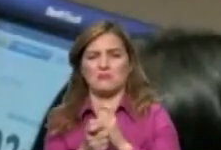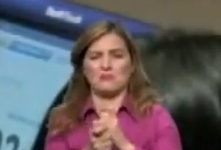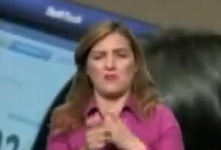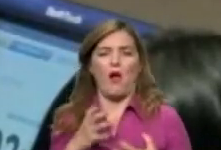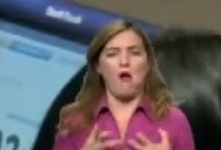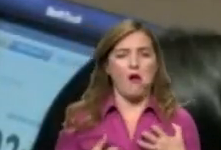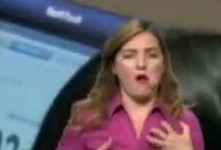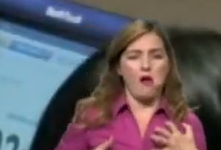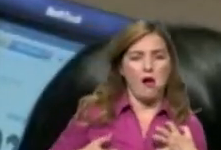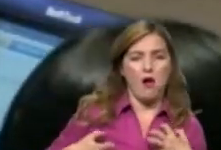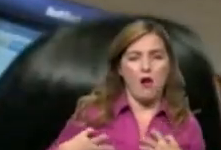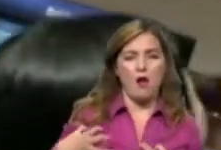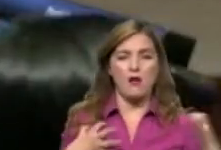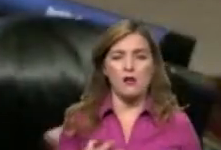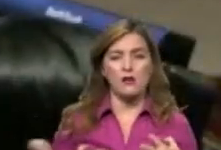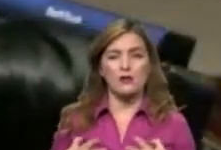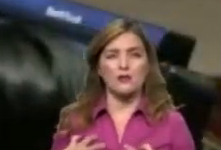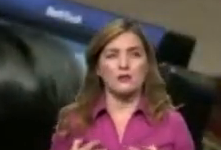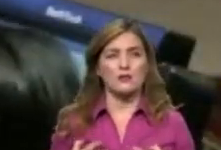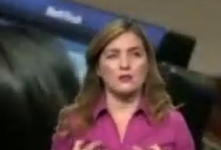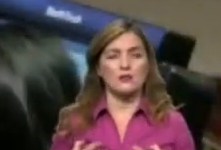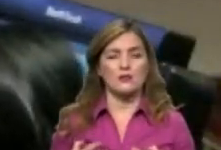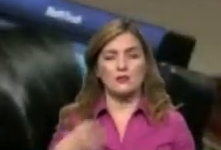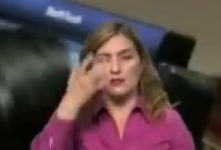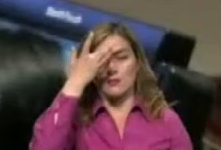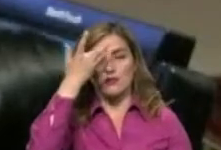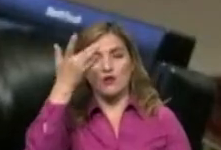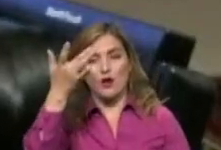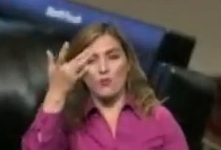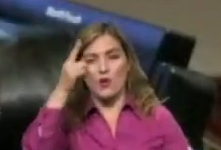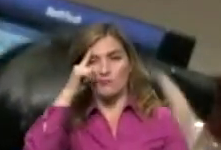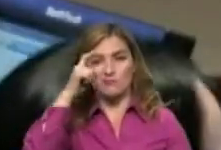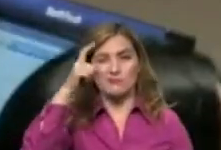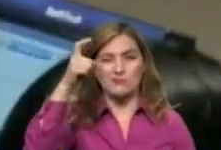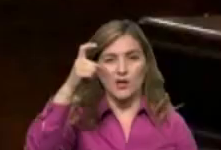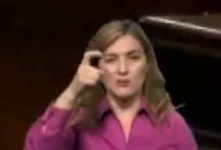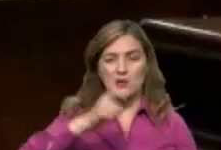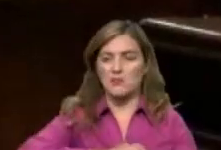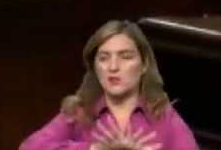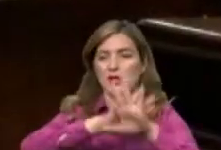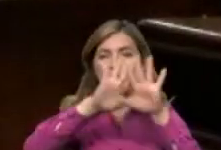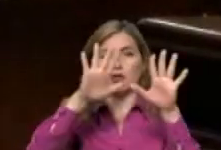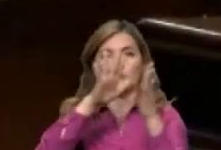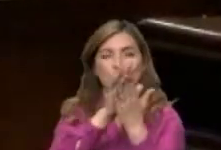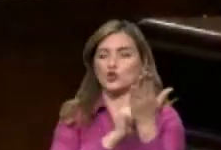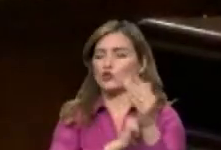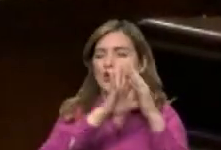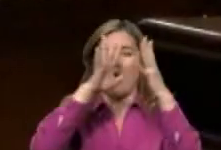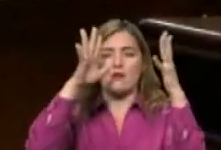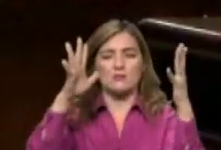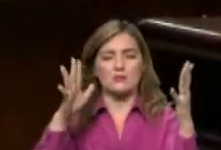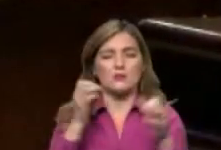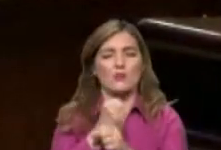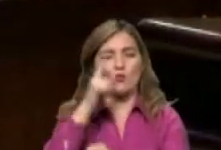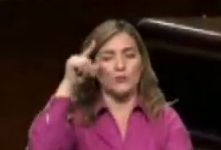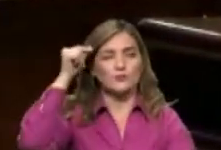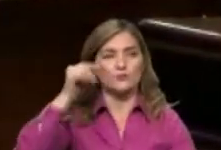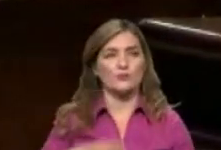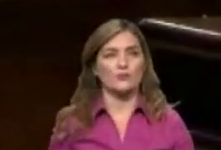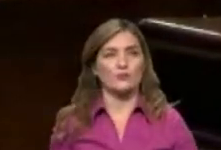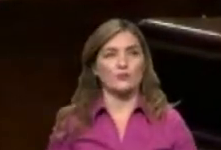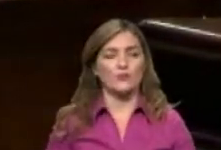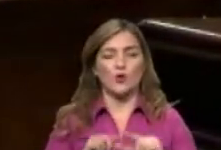amargura, porque nos atrevimos a soñar en grande. El bloque de la Revolución